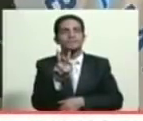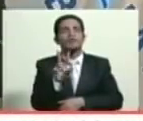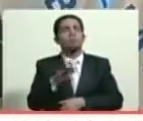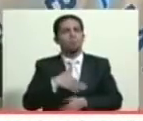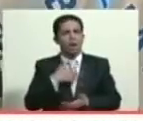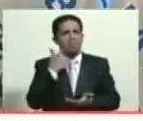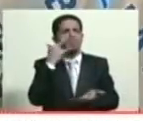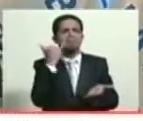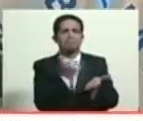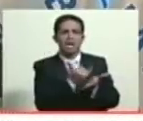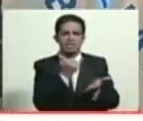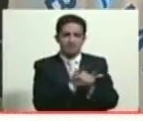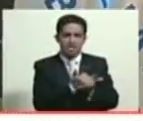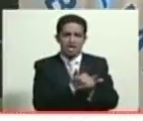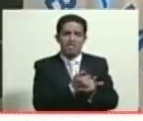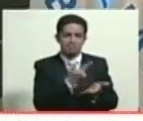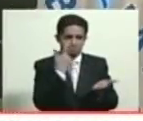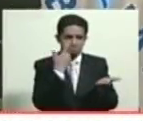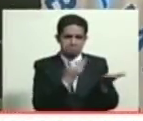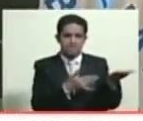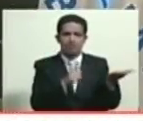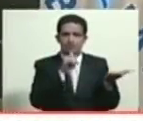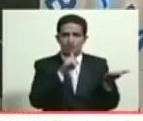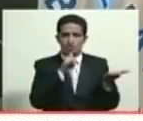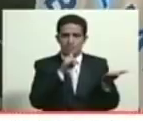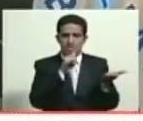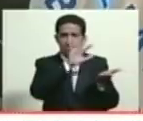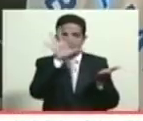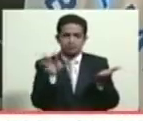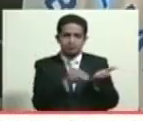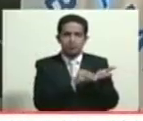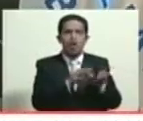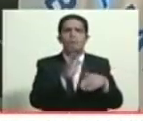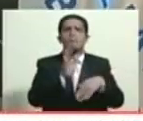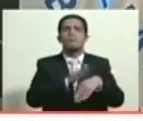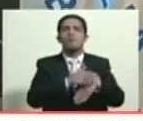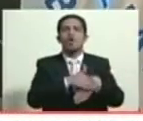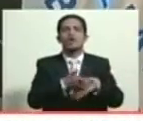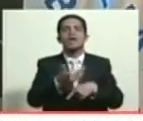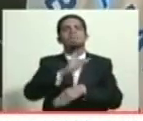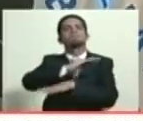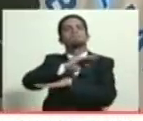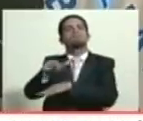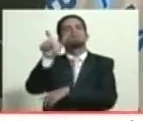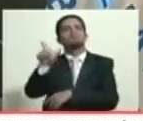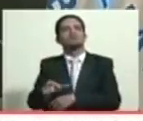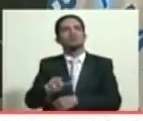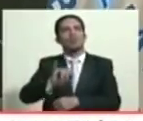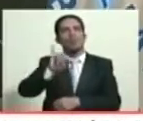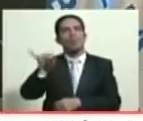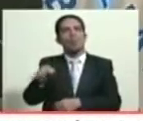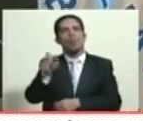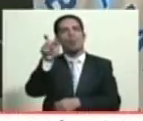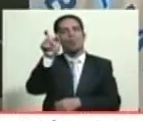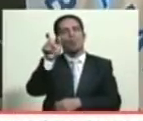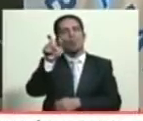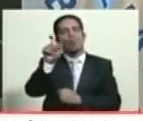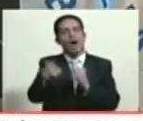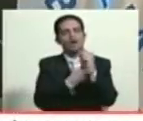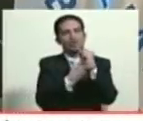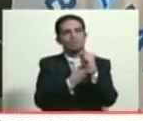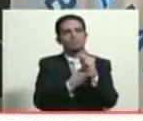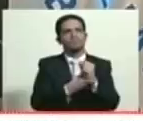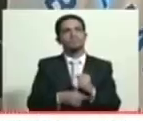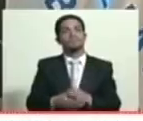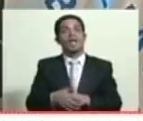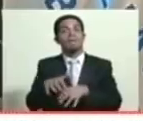verificar cada uno de estos datos, el por qué se está sancionando a este señor. La mayoría de